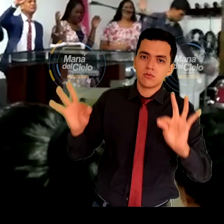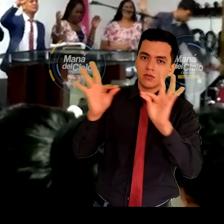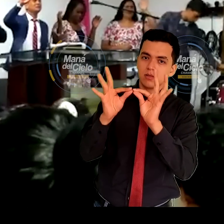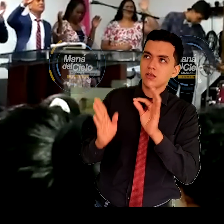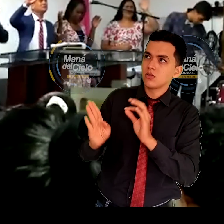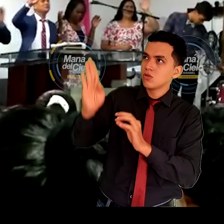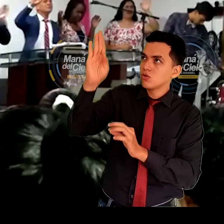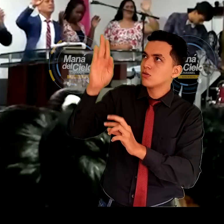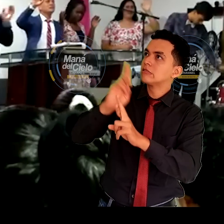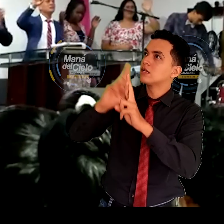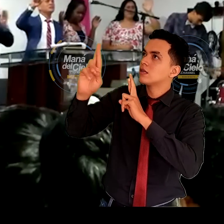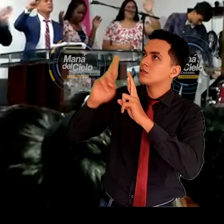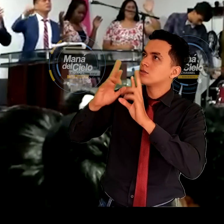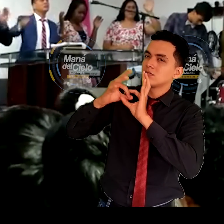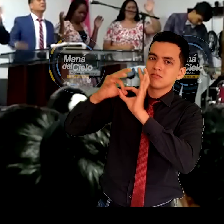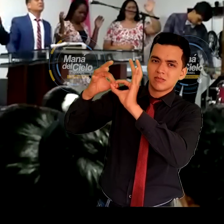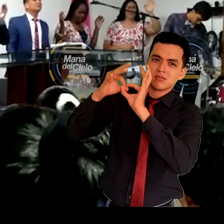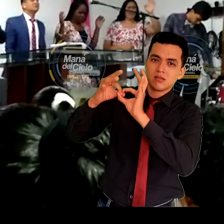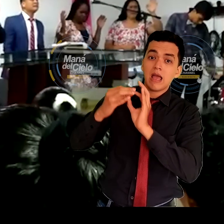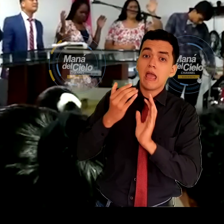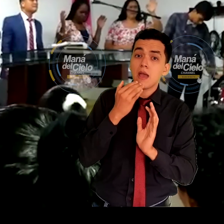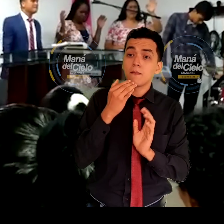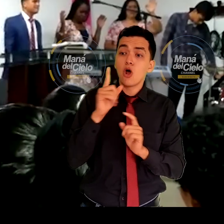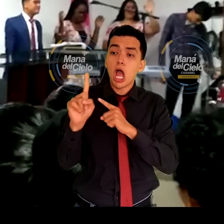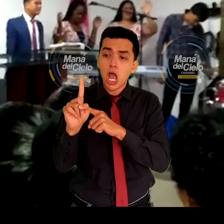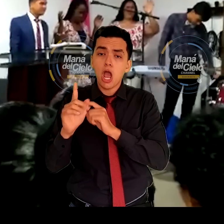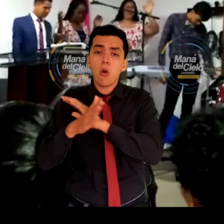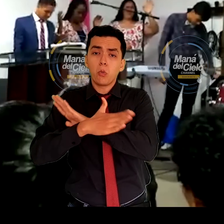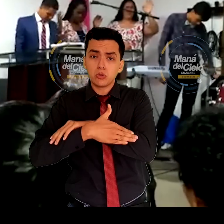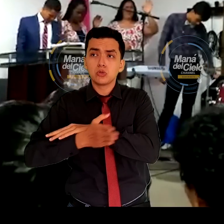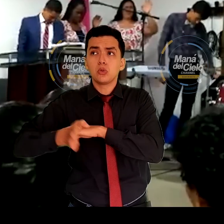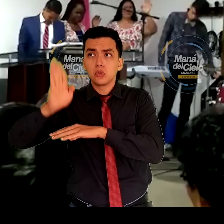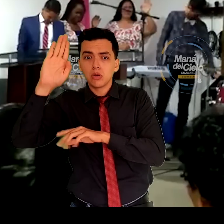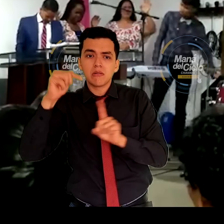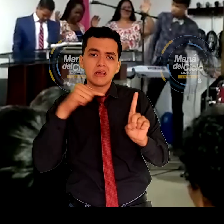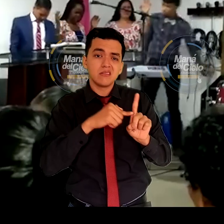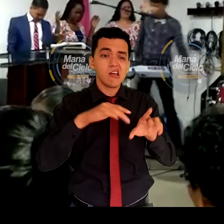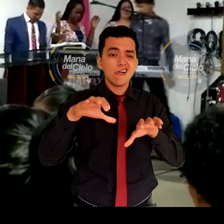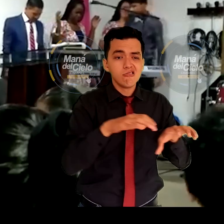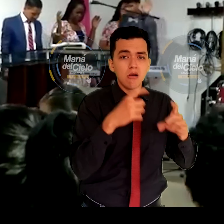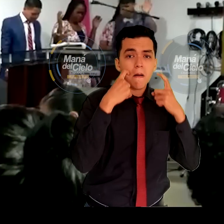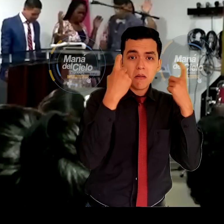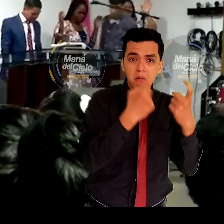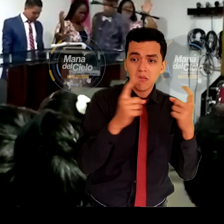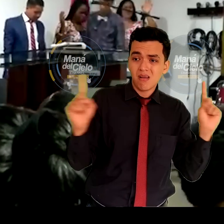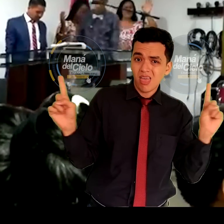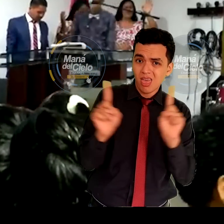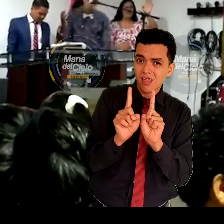mismo Espíritu. Y si tu matrimonio, el uno está en el Espíritu y el otro en la carne, esto no va